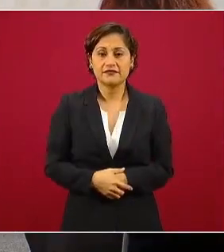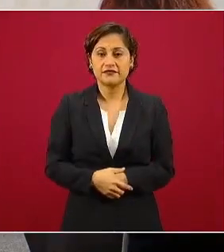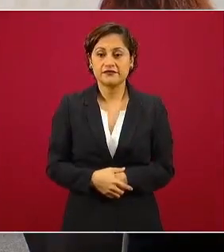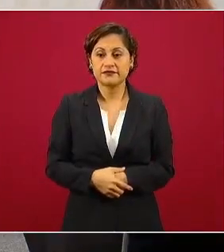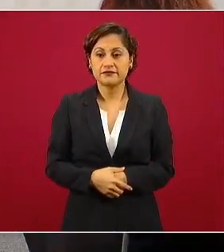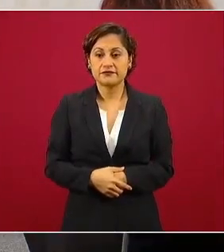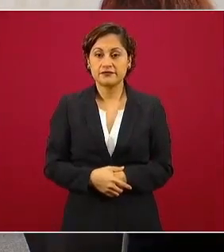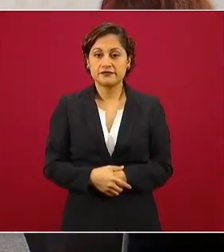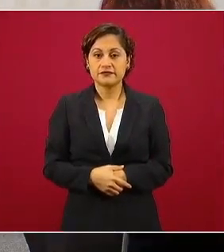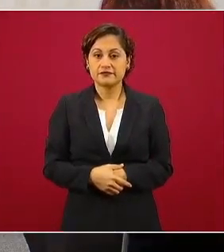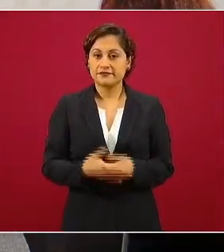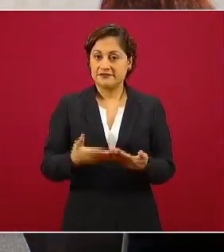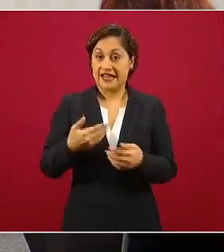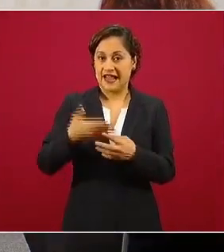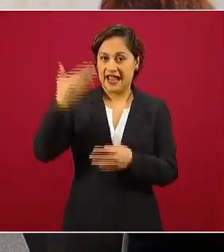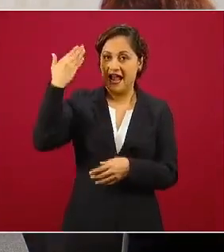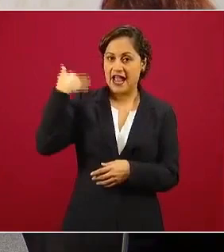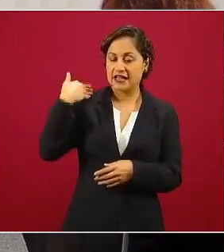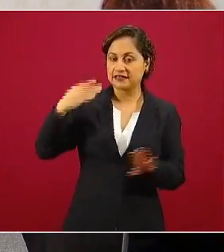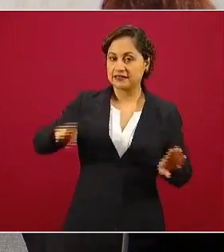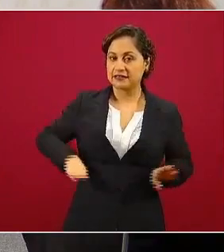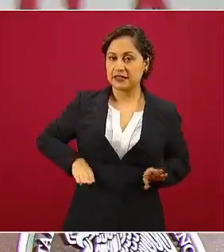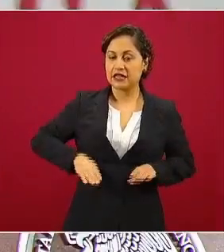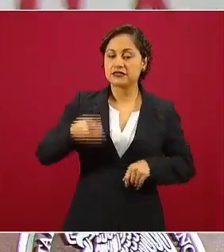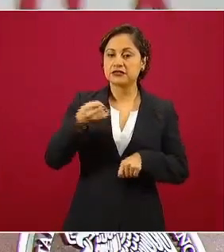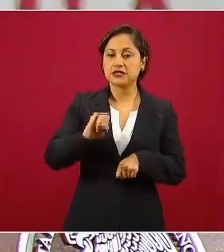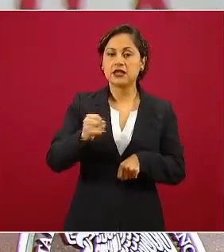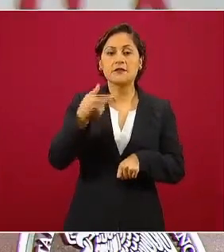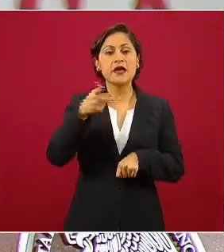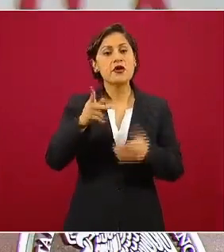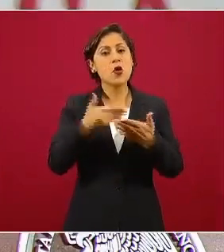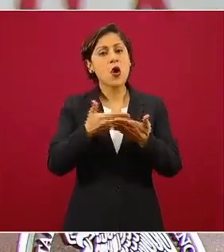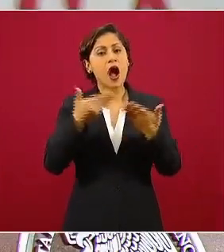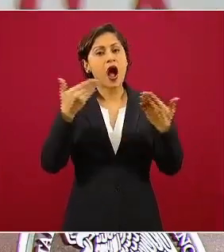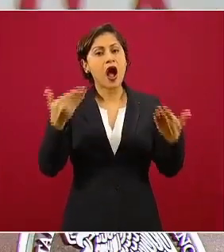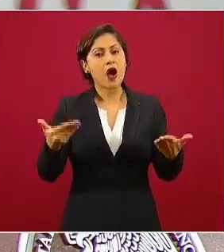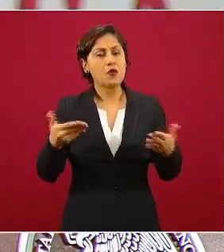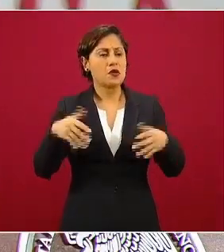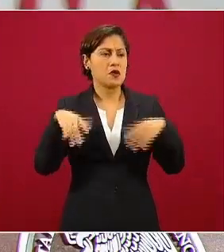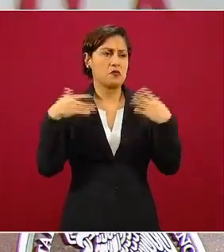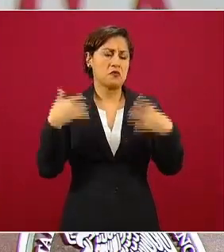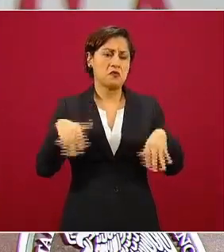Y ahora no, no. Ahora,